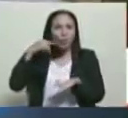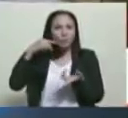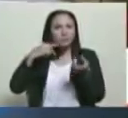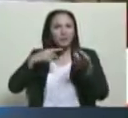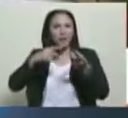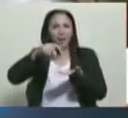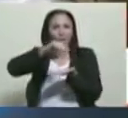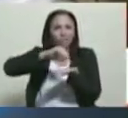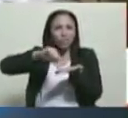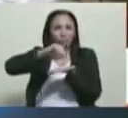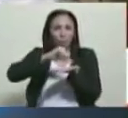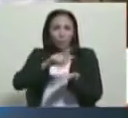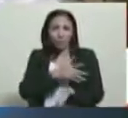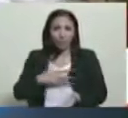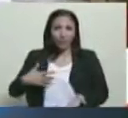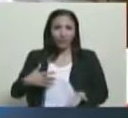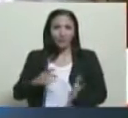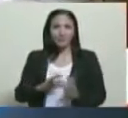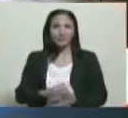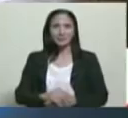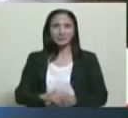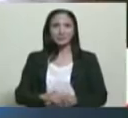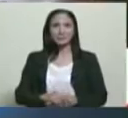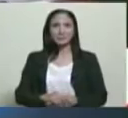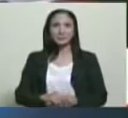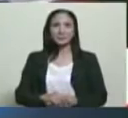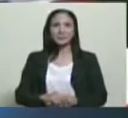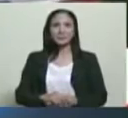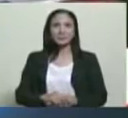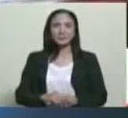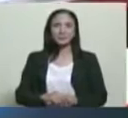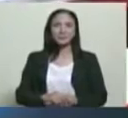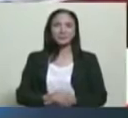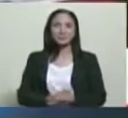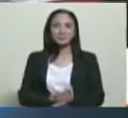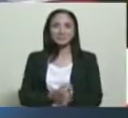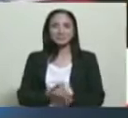Una compotica, ¿quieren? ¿Y el fororo?